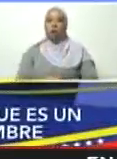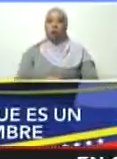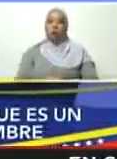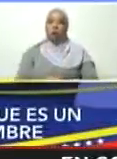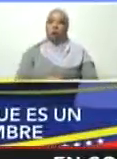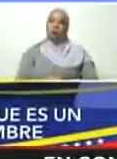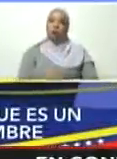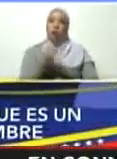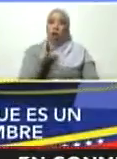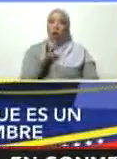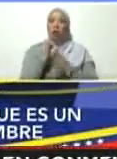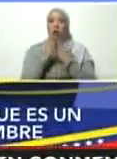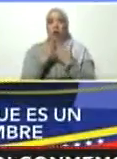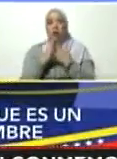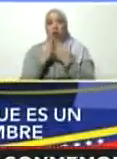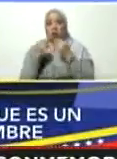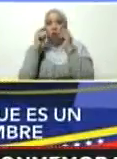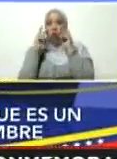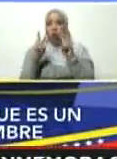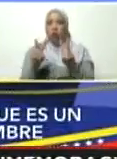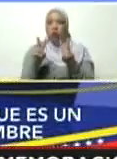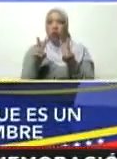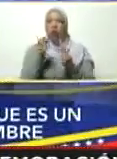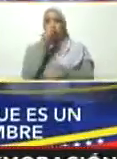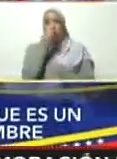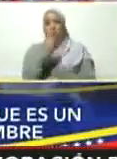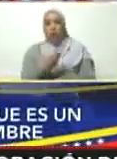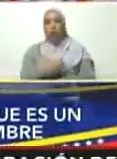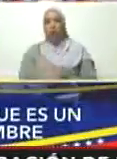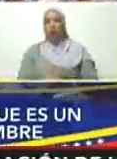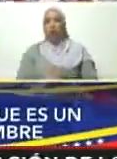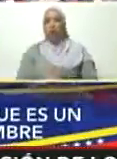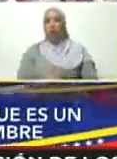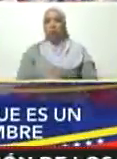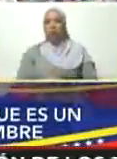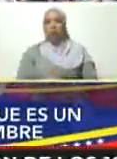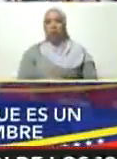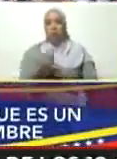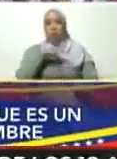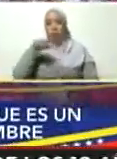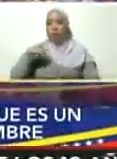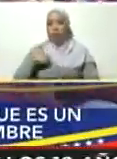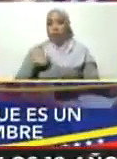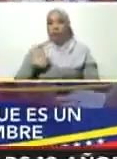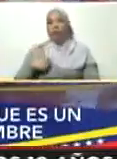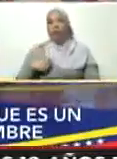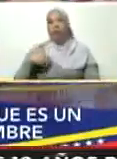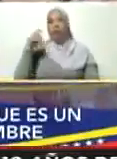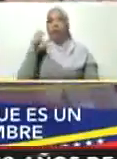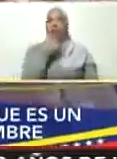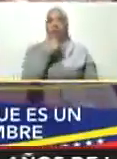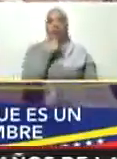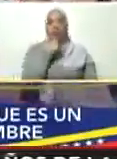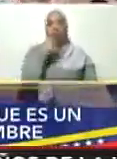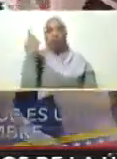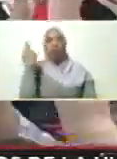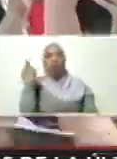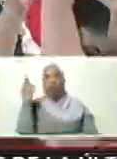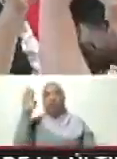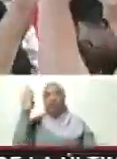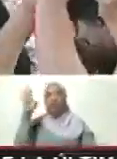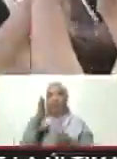¿Tienen los libros? Mira, vale, qué cosa tan buena, vale. A la parte de atrás le falta, pero ¿trajeron